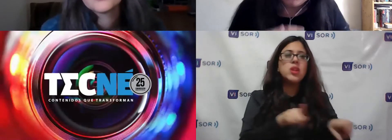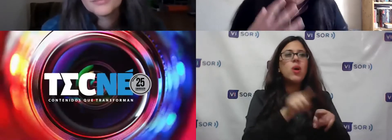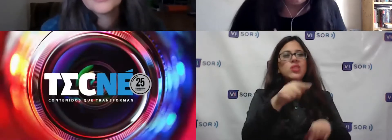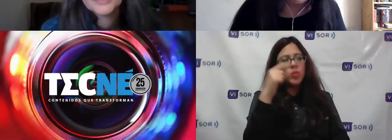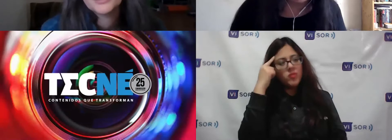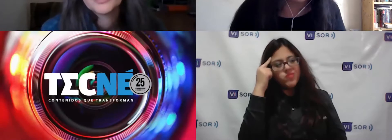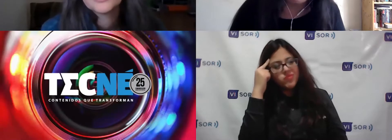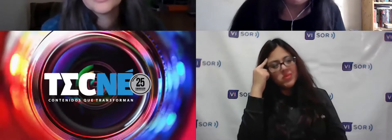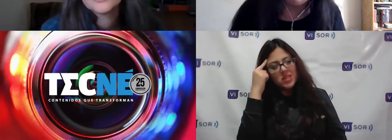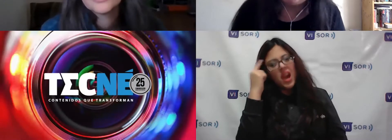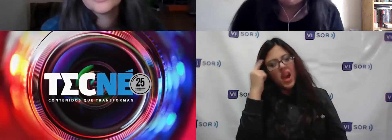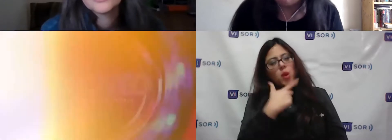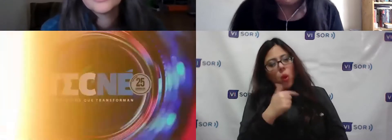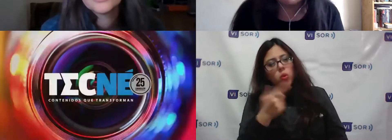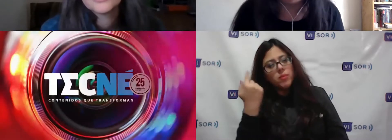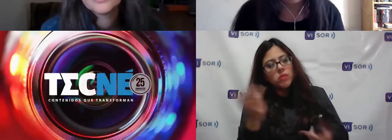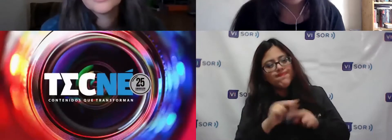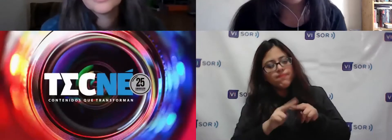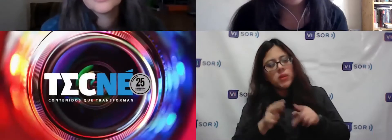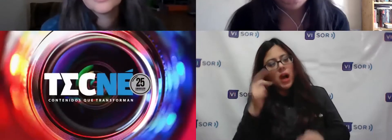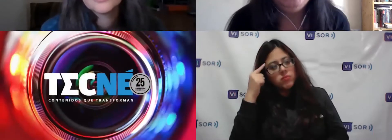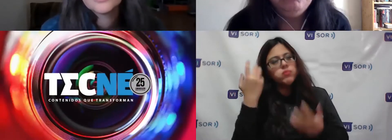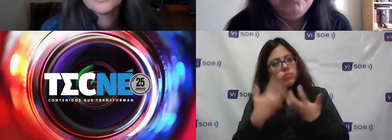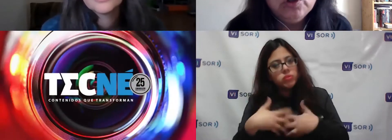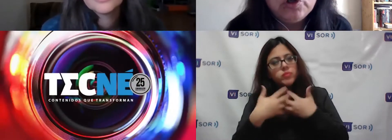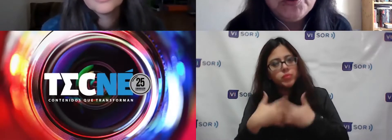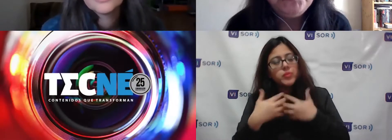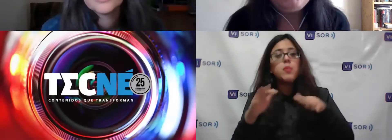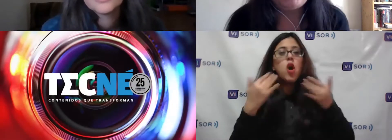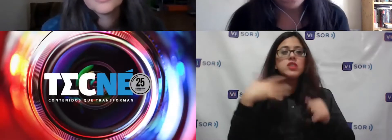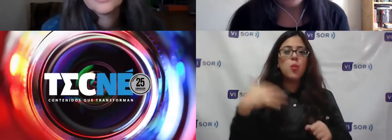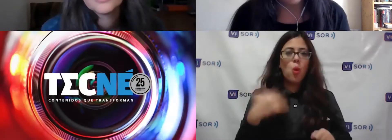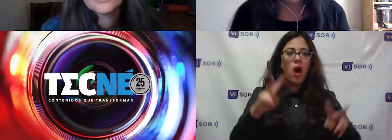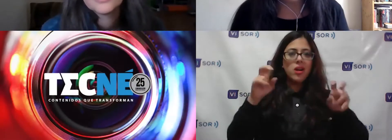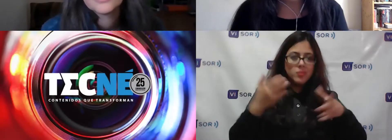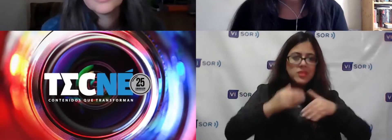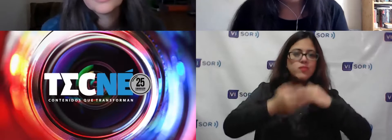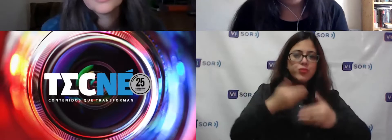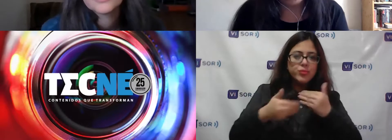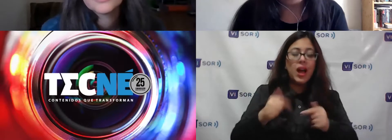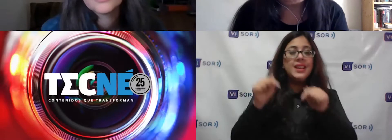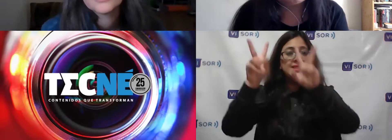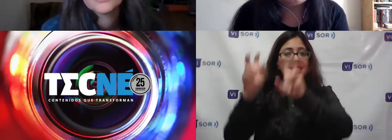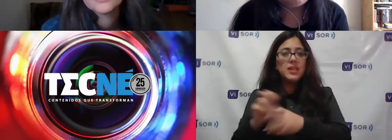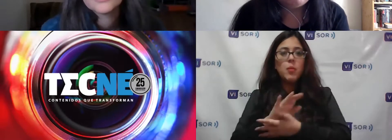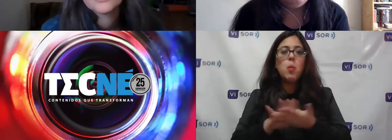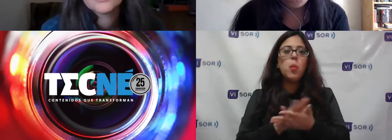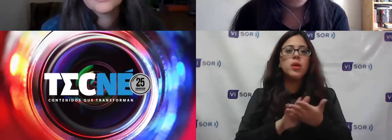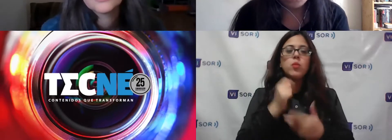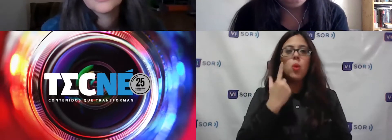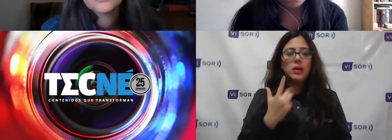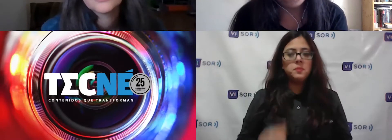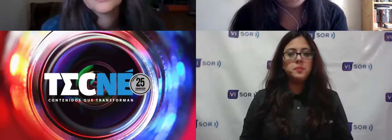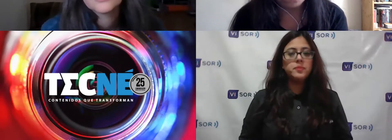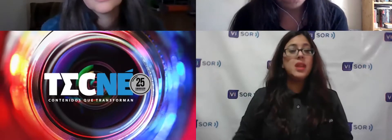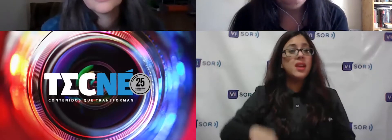no de alguna manera entonces pero yo creo que es súper importante es como el motor y en el caso como como